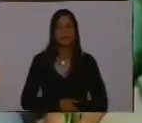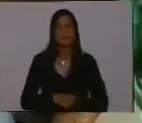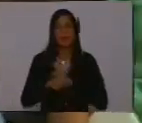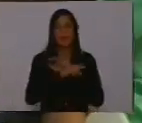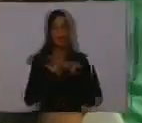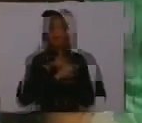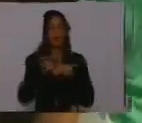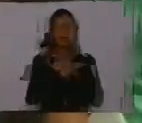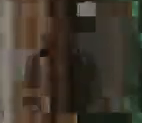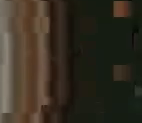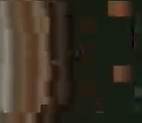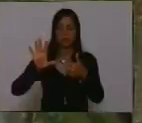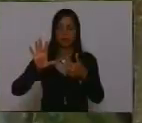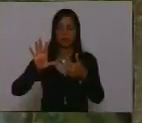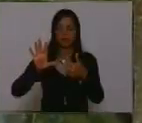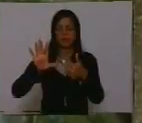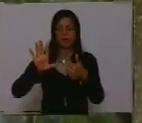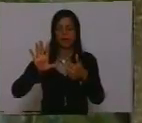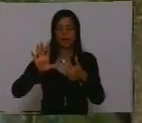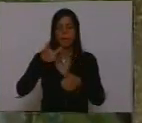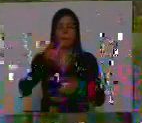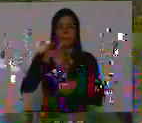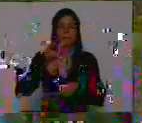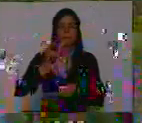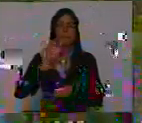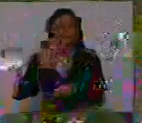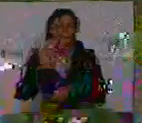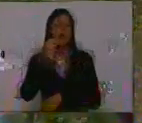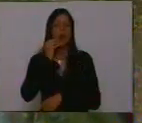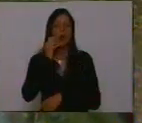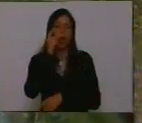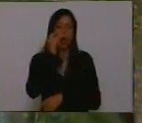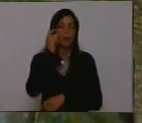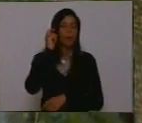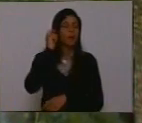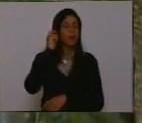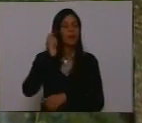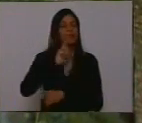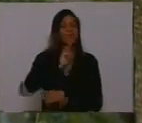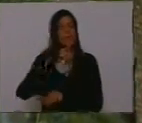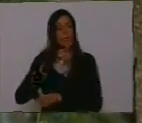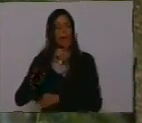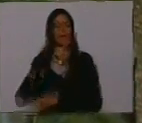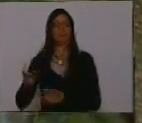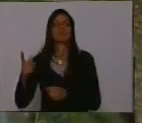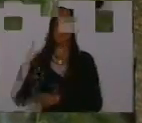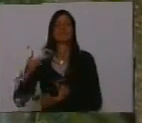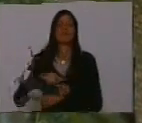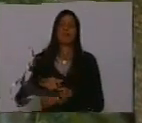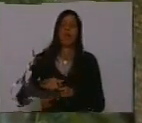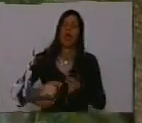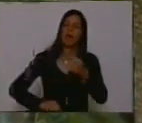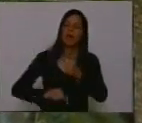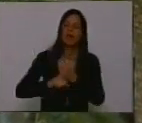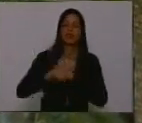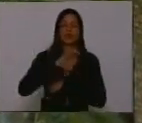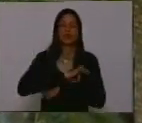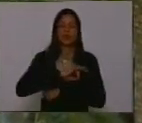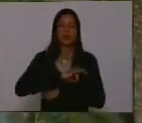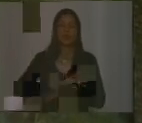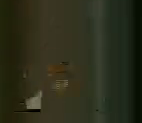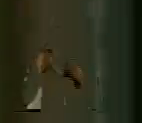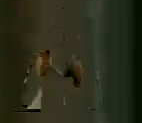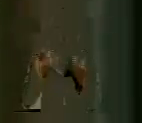Artículo 6. Las y los jóvenes deberán prestar servicios de interés social remunerados como requisito previo